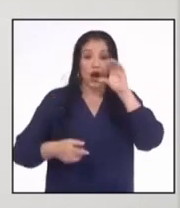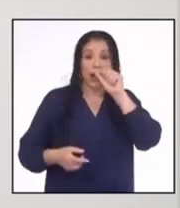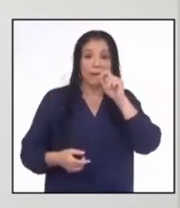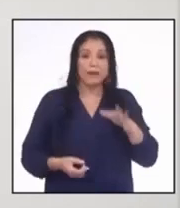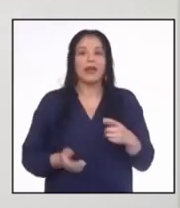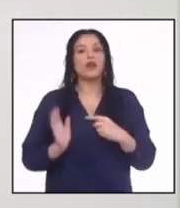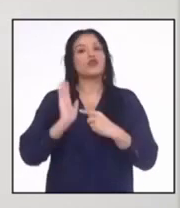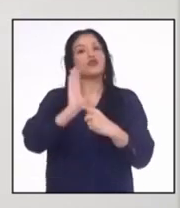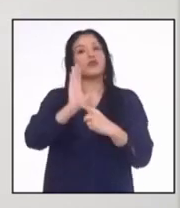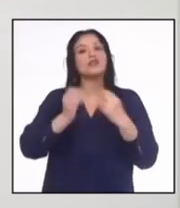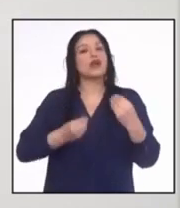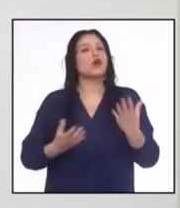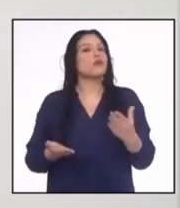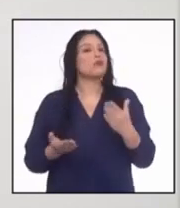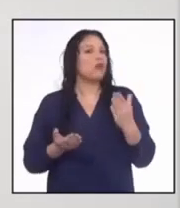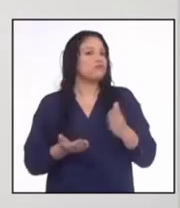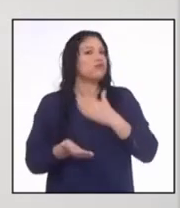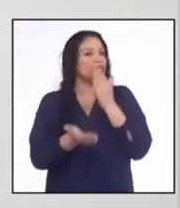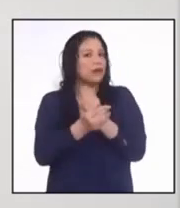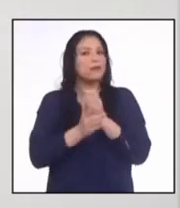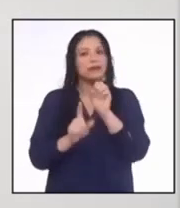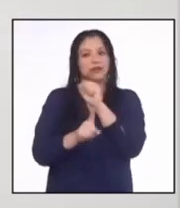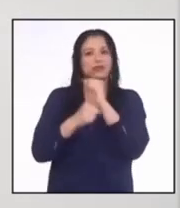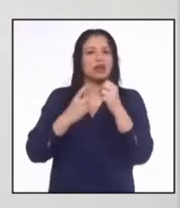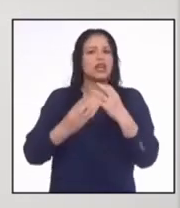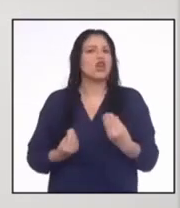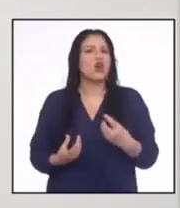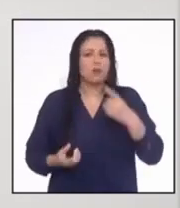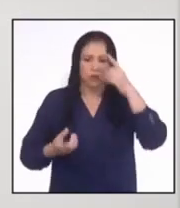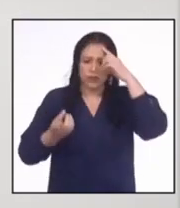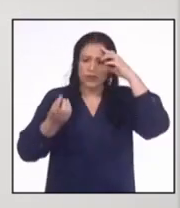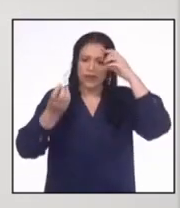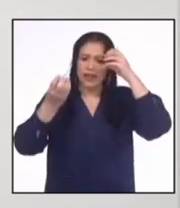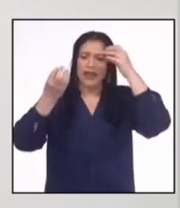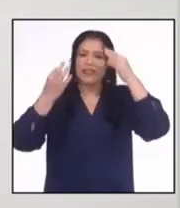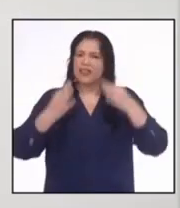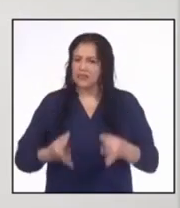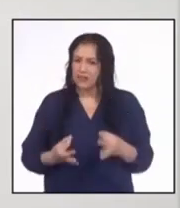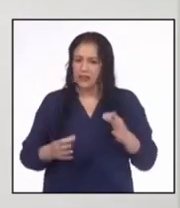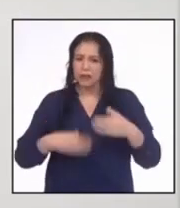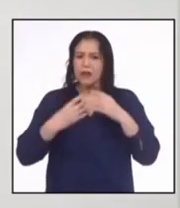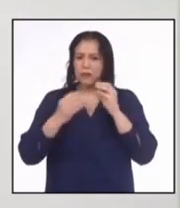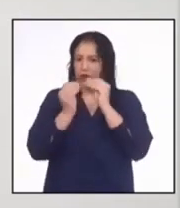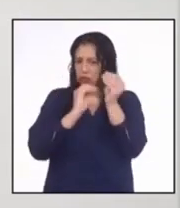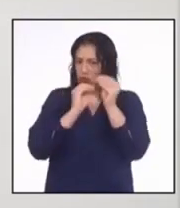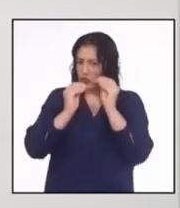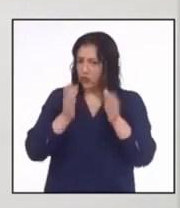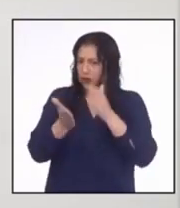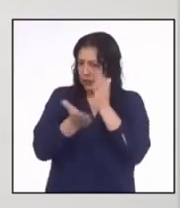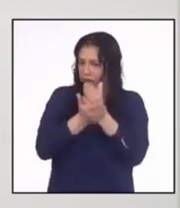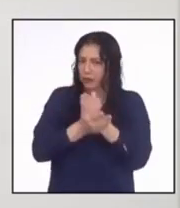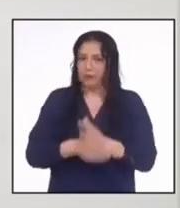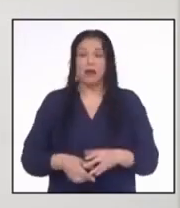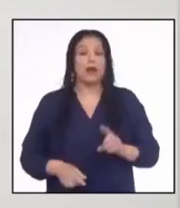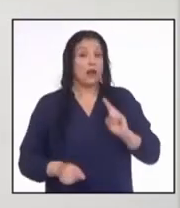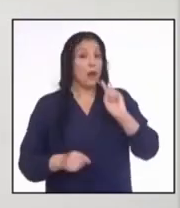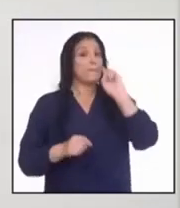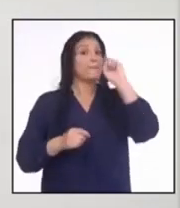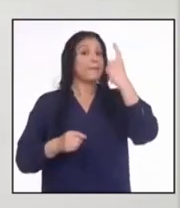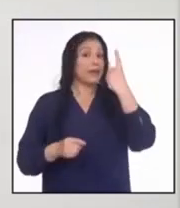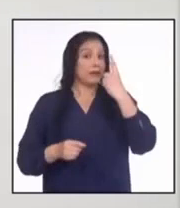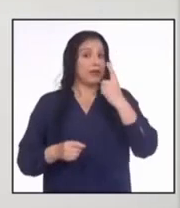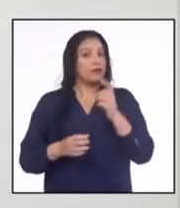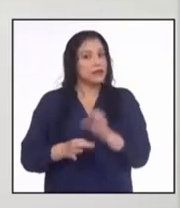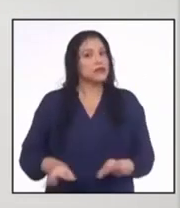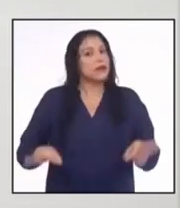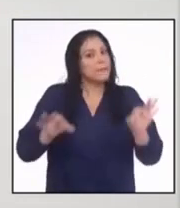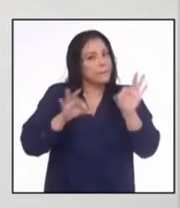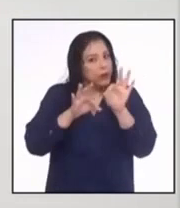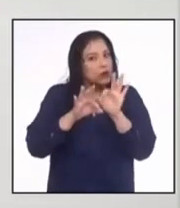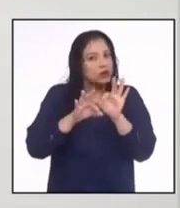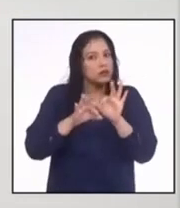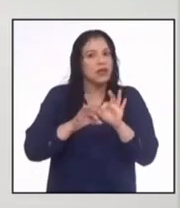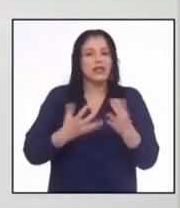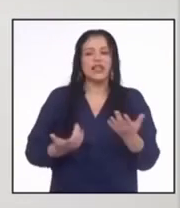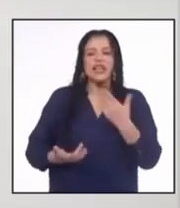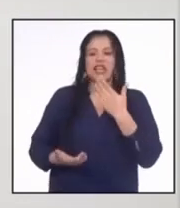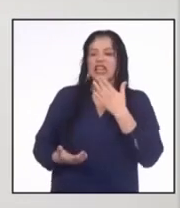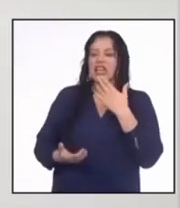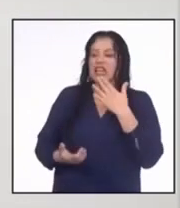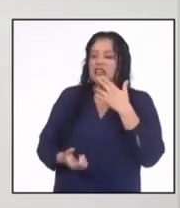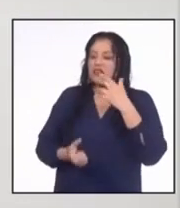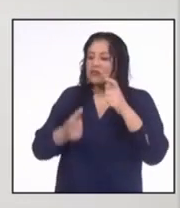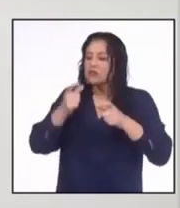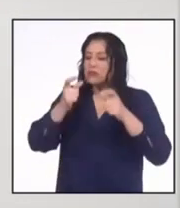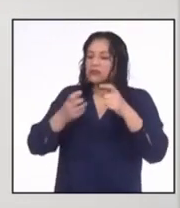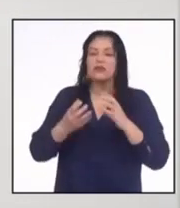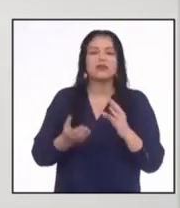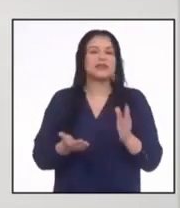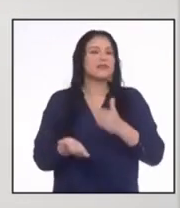un conflicto social y cómo se toman las decisiones para abordarlo. En primer lugar, es importante ubicar a los actores del